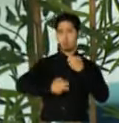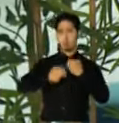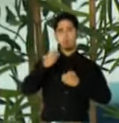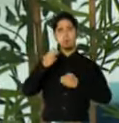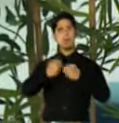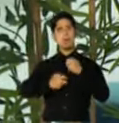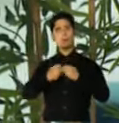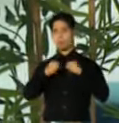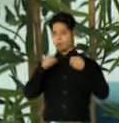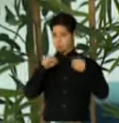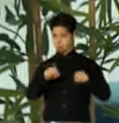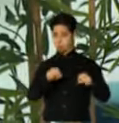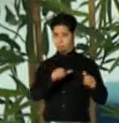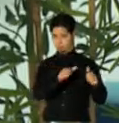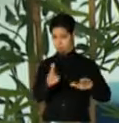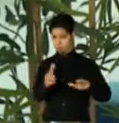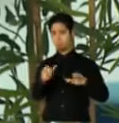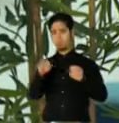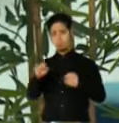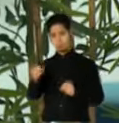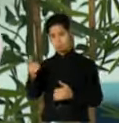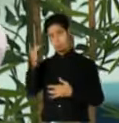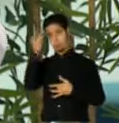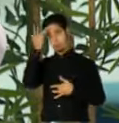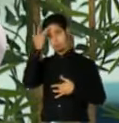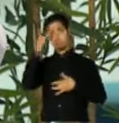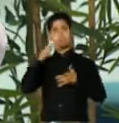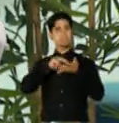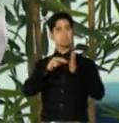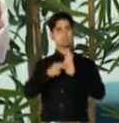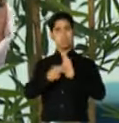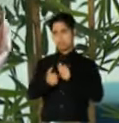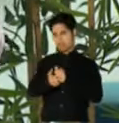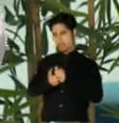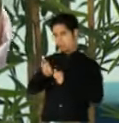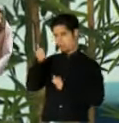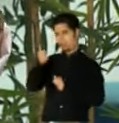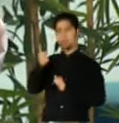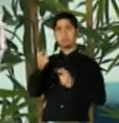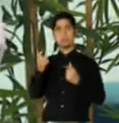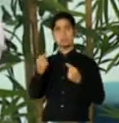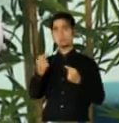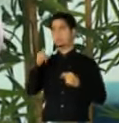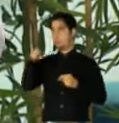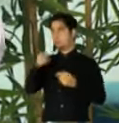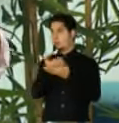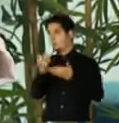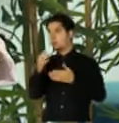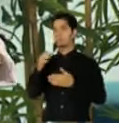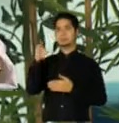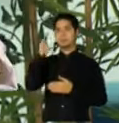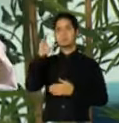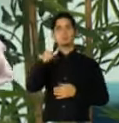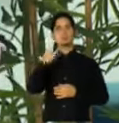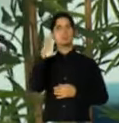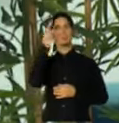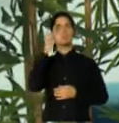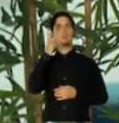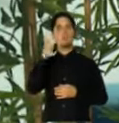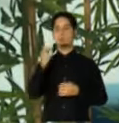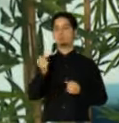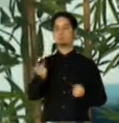probabilidad de morir y de infectarnos está ahí, nos estamos enfocando en tener lo que necesitamos y por eso vemos mucha gente saliendo